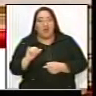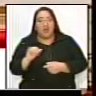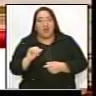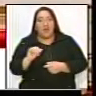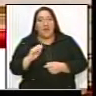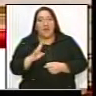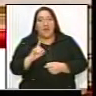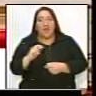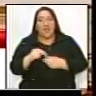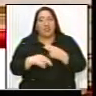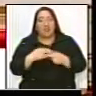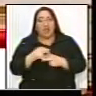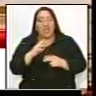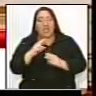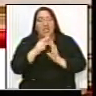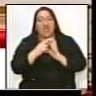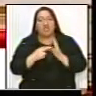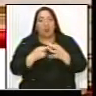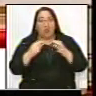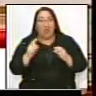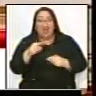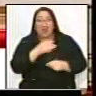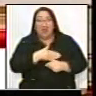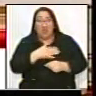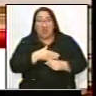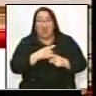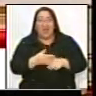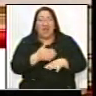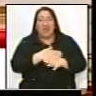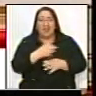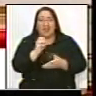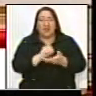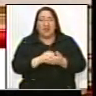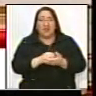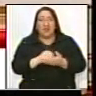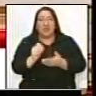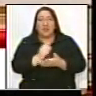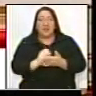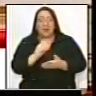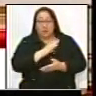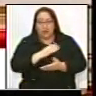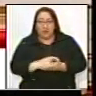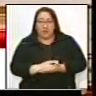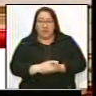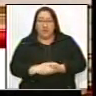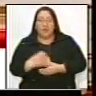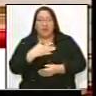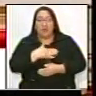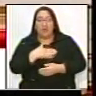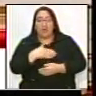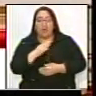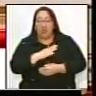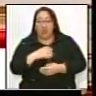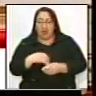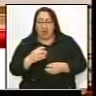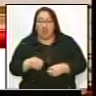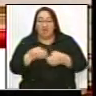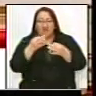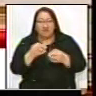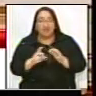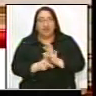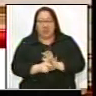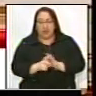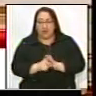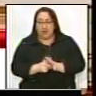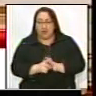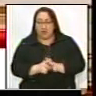públicos. Esa propiedad estaba inscrito a nombre del Estado, era propiedad del Estado legalmente.